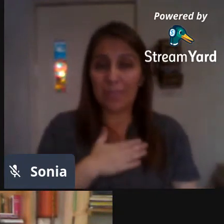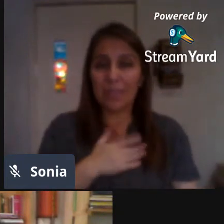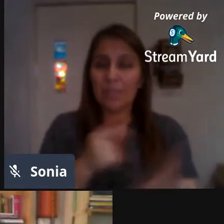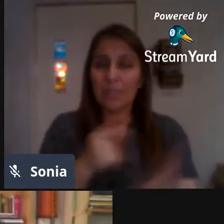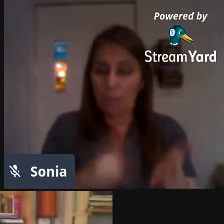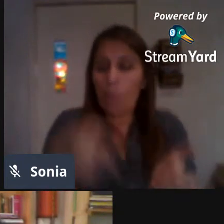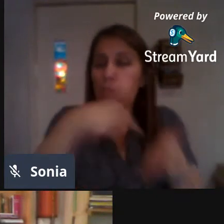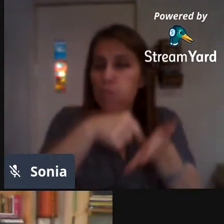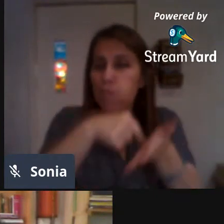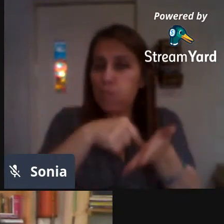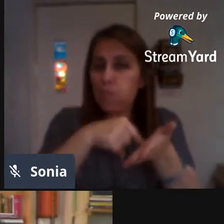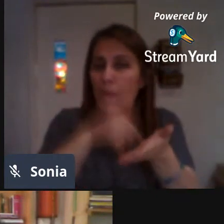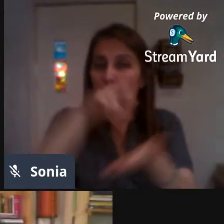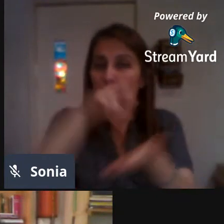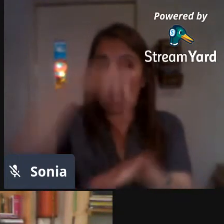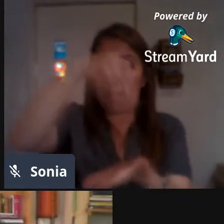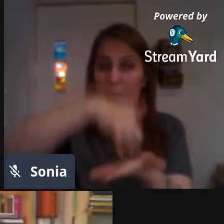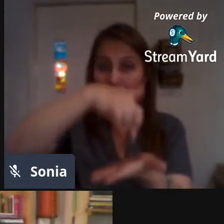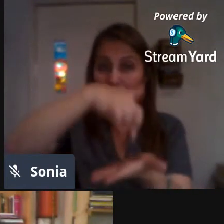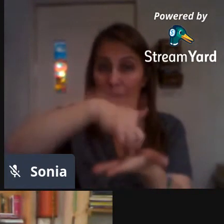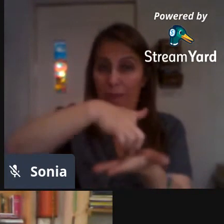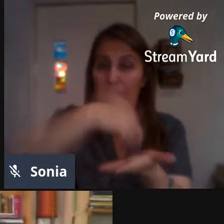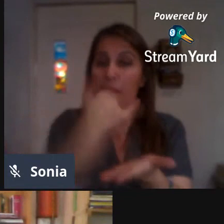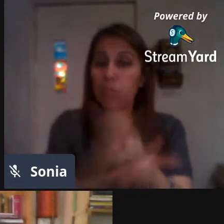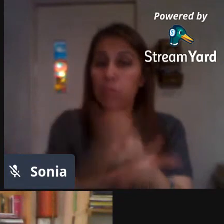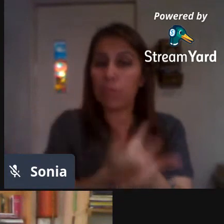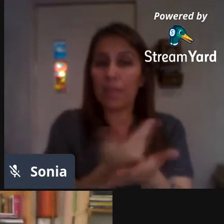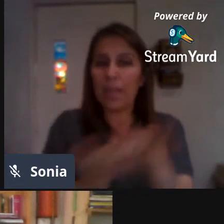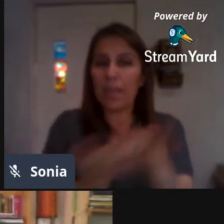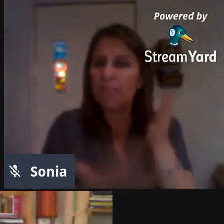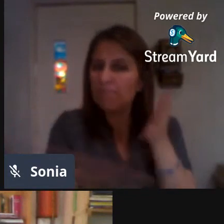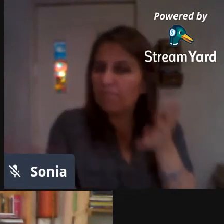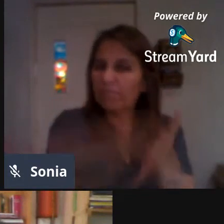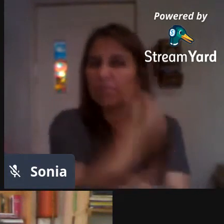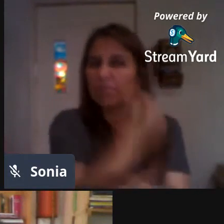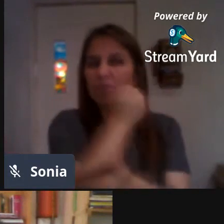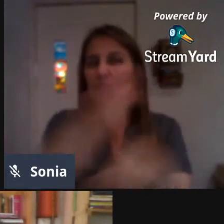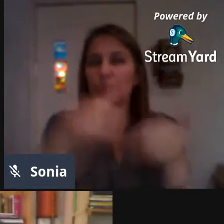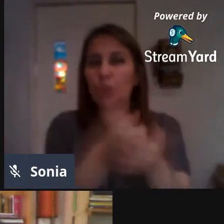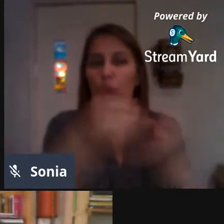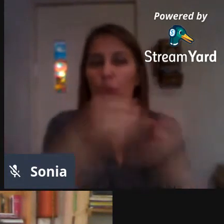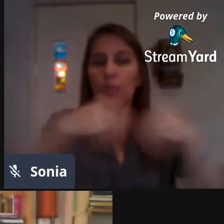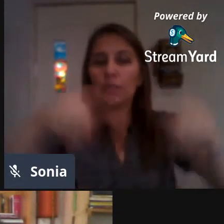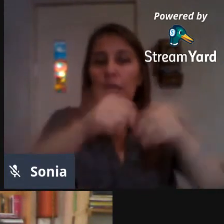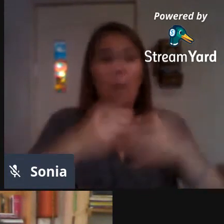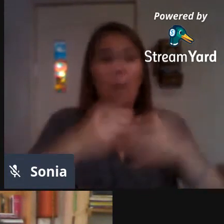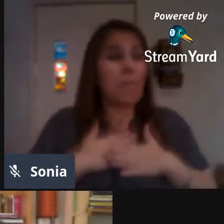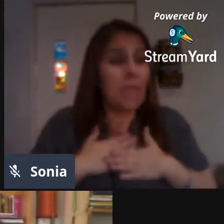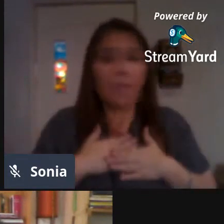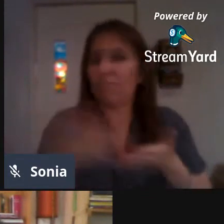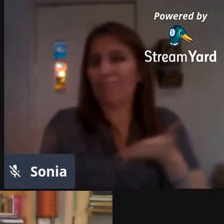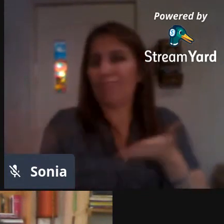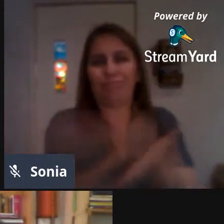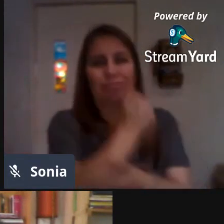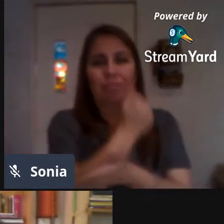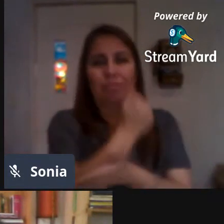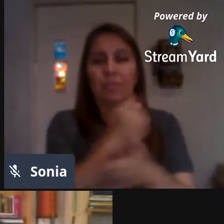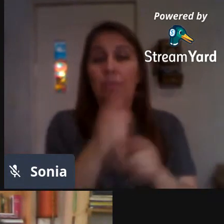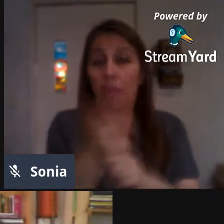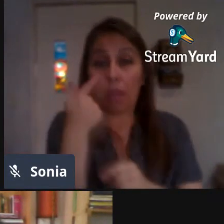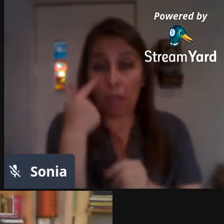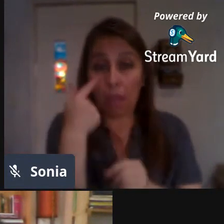justamente al que le han despojado su tierra en mi libro pero hemos creado la vulneración de los derechos